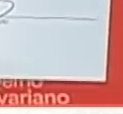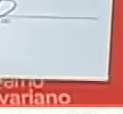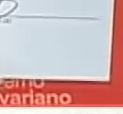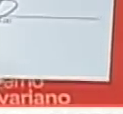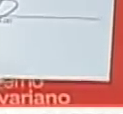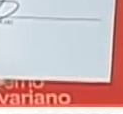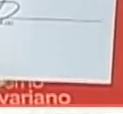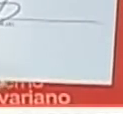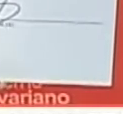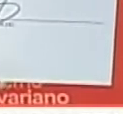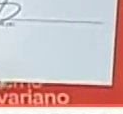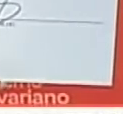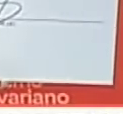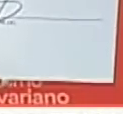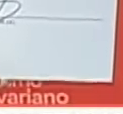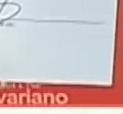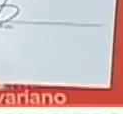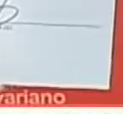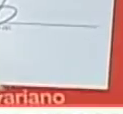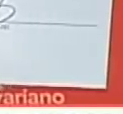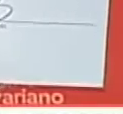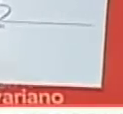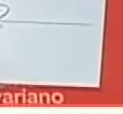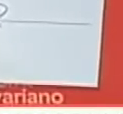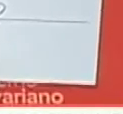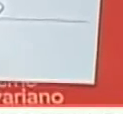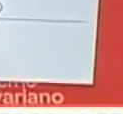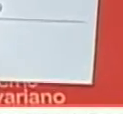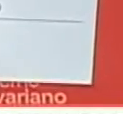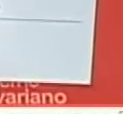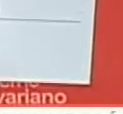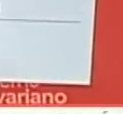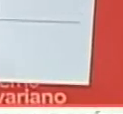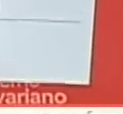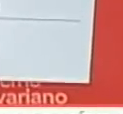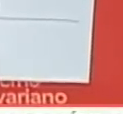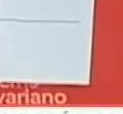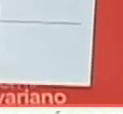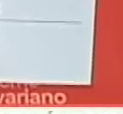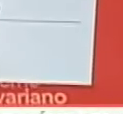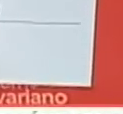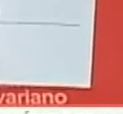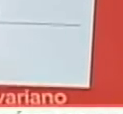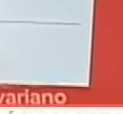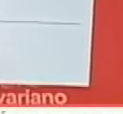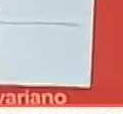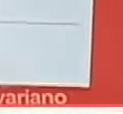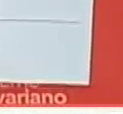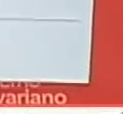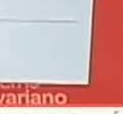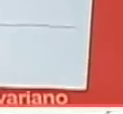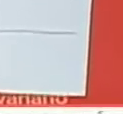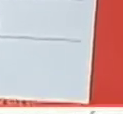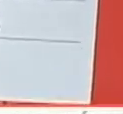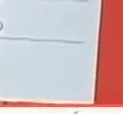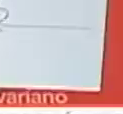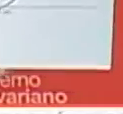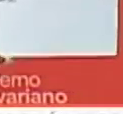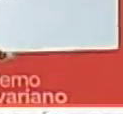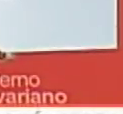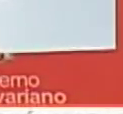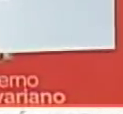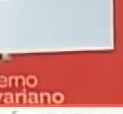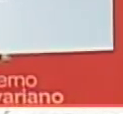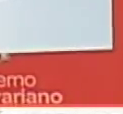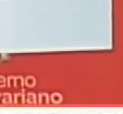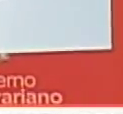democratizando la bancarización, el acceso a los servicios y seguir democratizando el dinero en Venezuela rumbo a la recuperación económica.